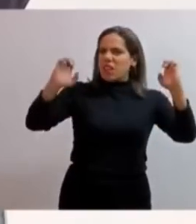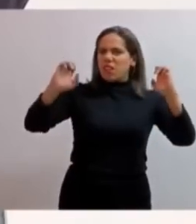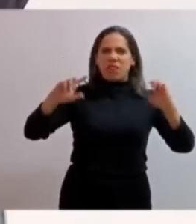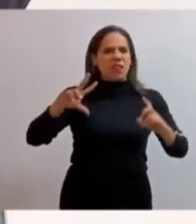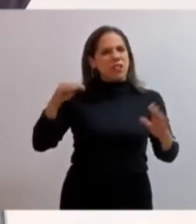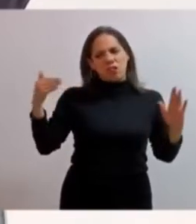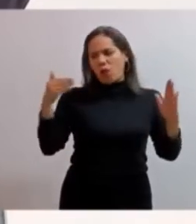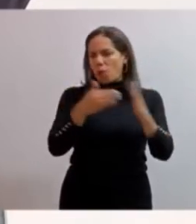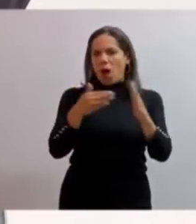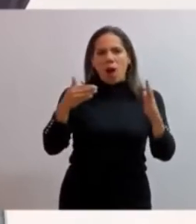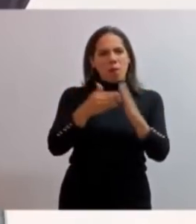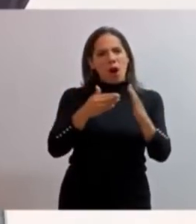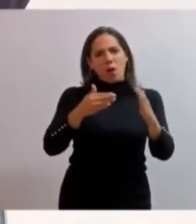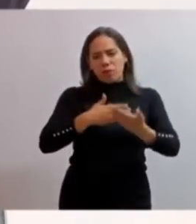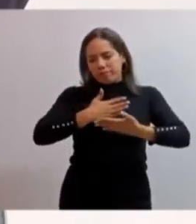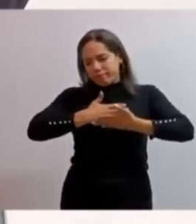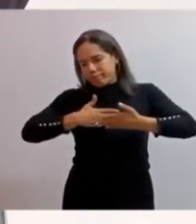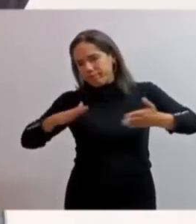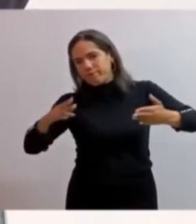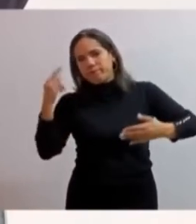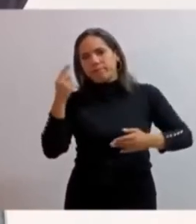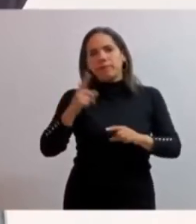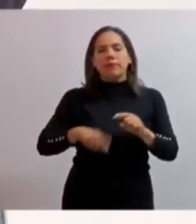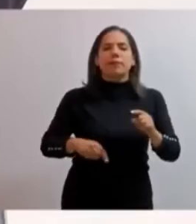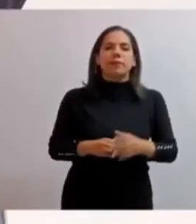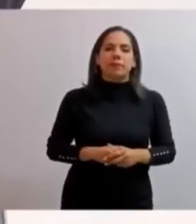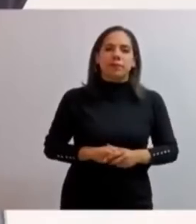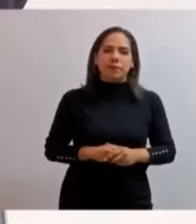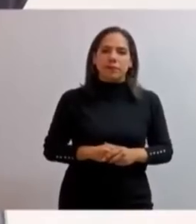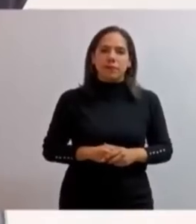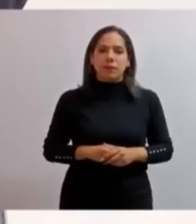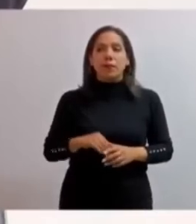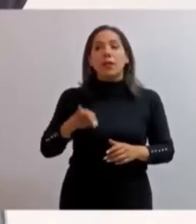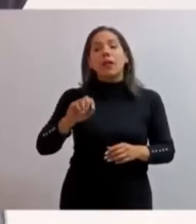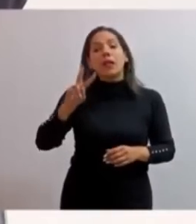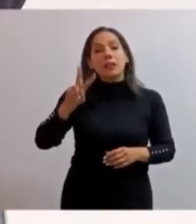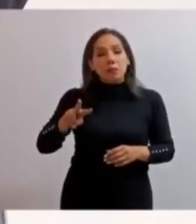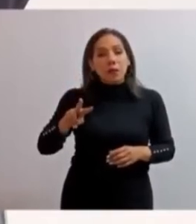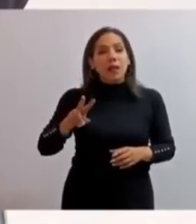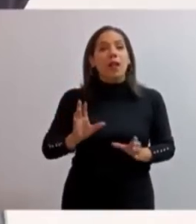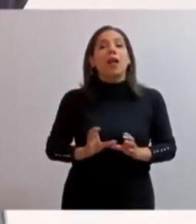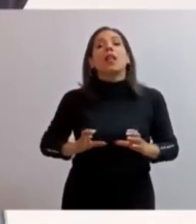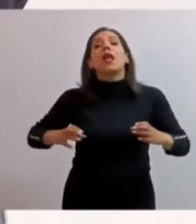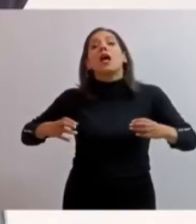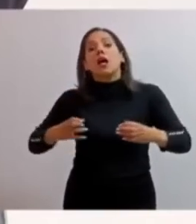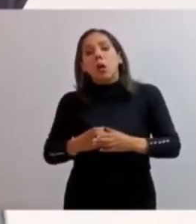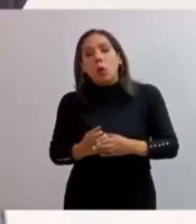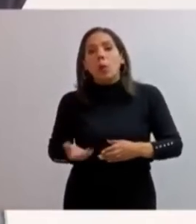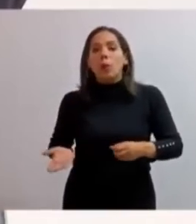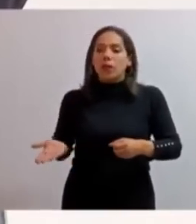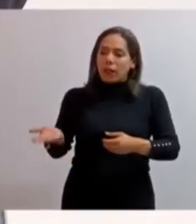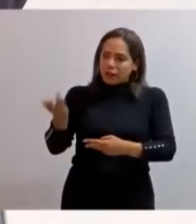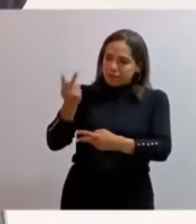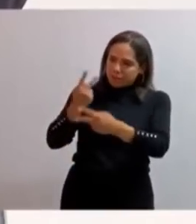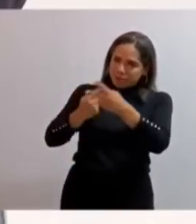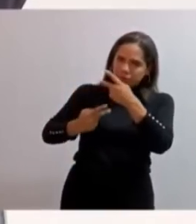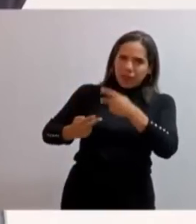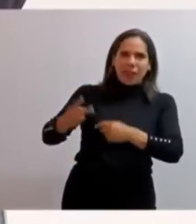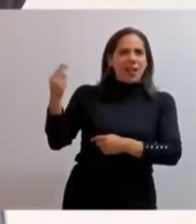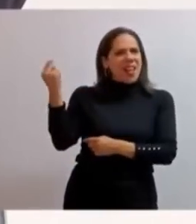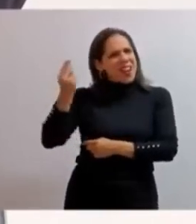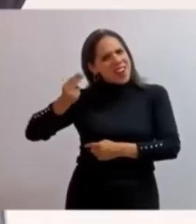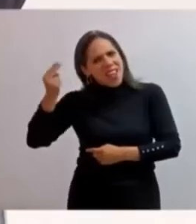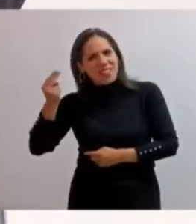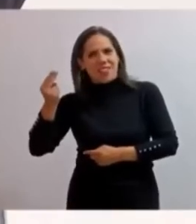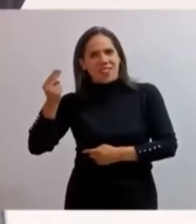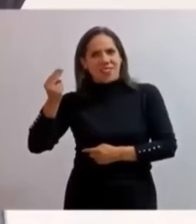comunidad. En el mismo sentido, la maestra Isabel Medina dice: es verdad, la comunidad debe entrar a la escuela y los